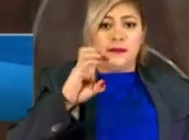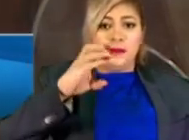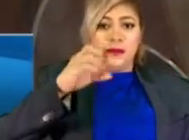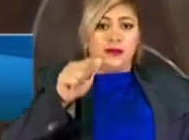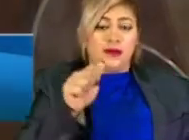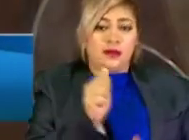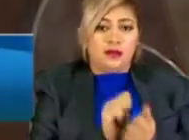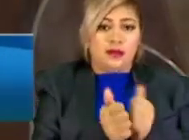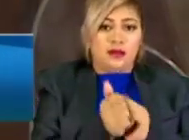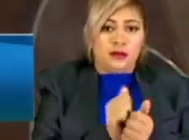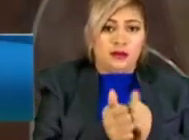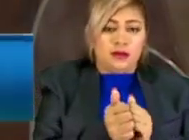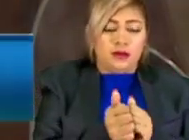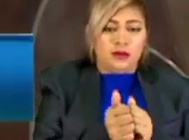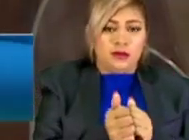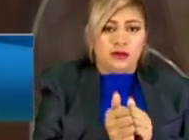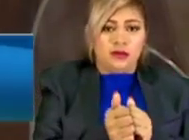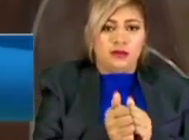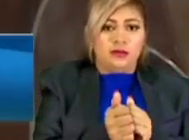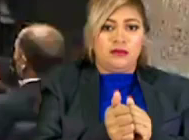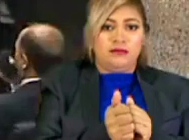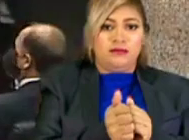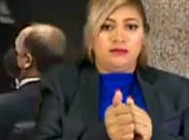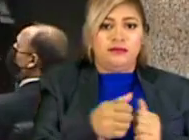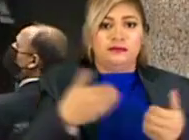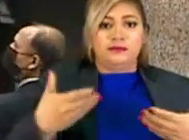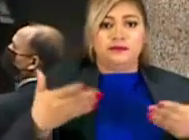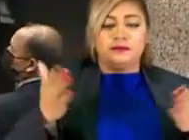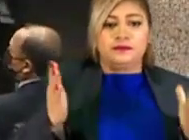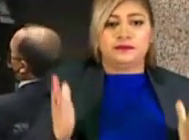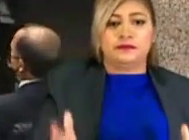Señores y señoras,